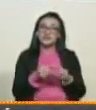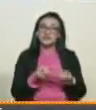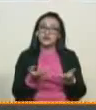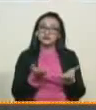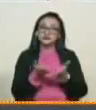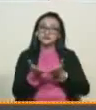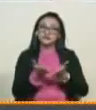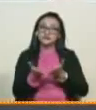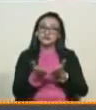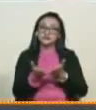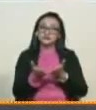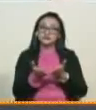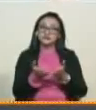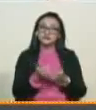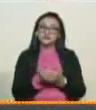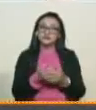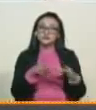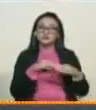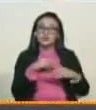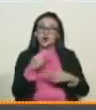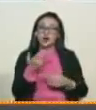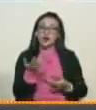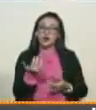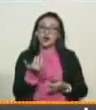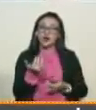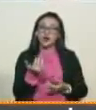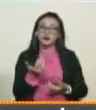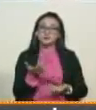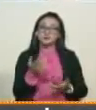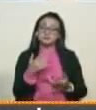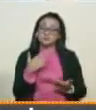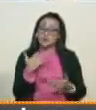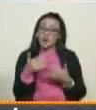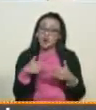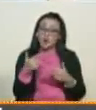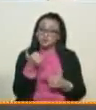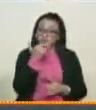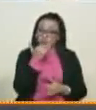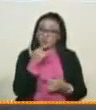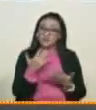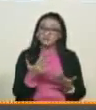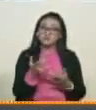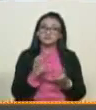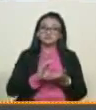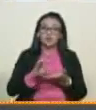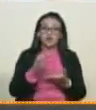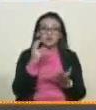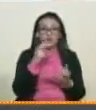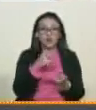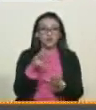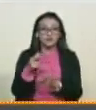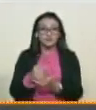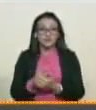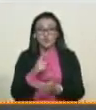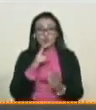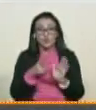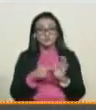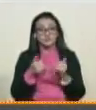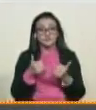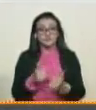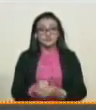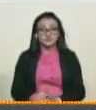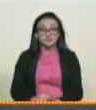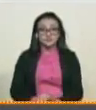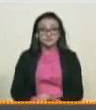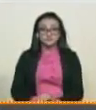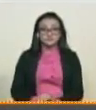servicio y asumirá pues las consecuencias de lo que establece la Ley Orgánica contra la Delincuencia Organizada y Financiamiento Terrorismo. Está